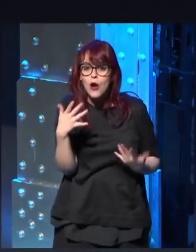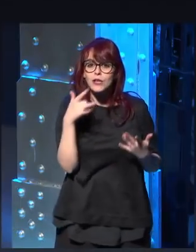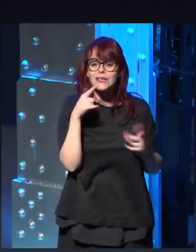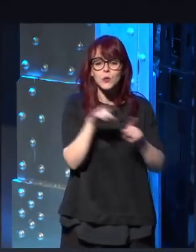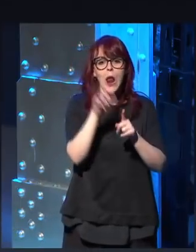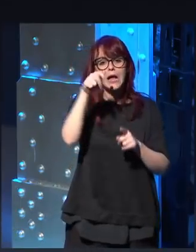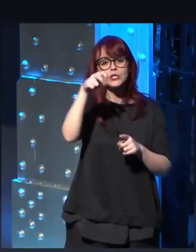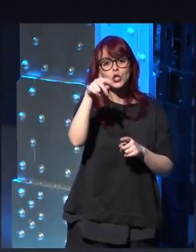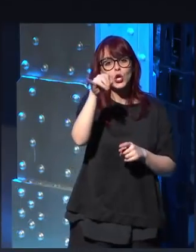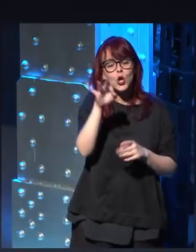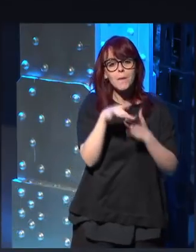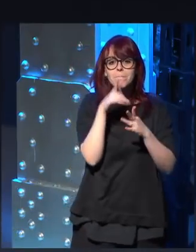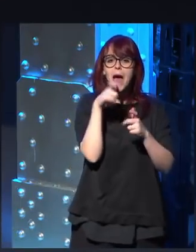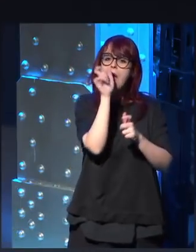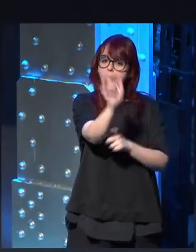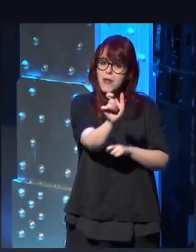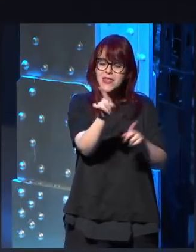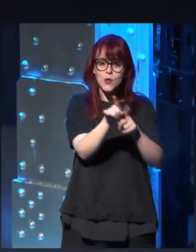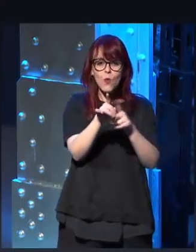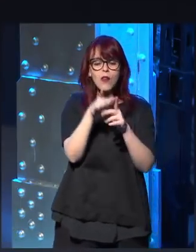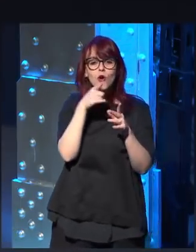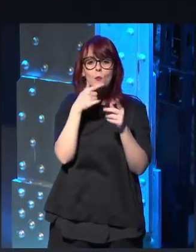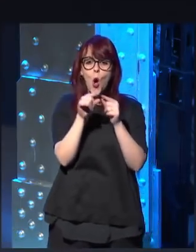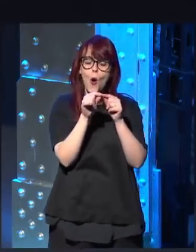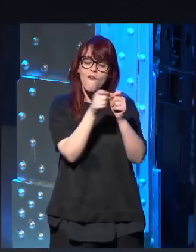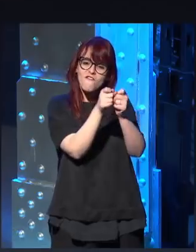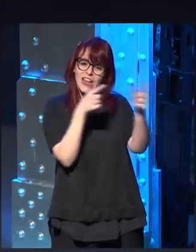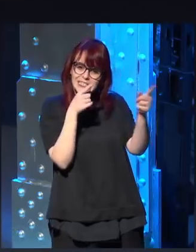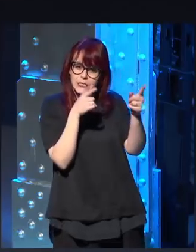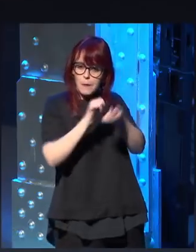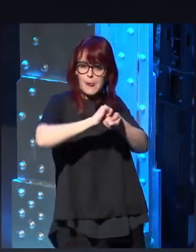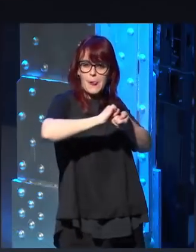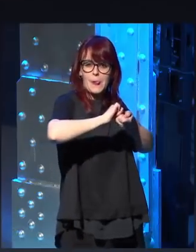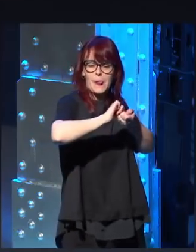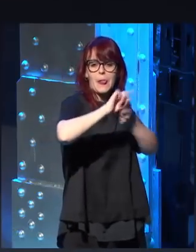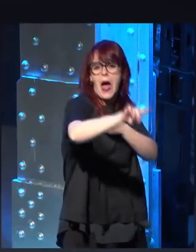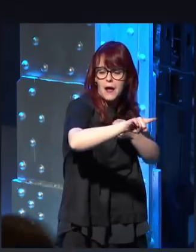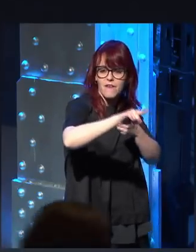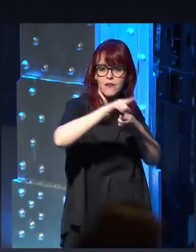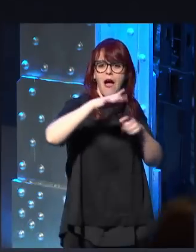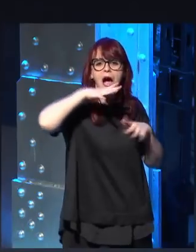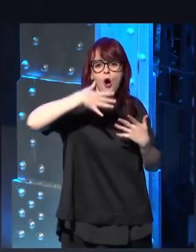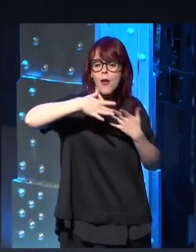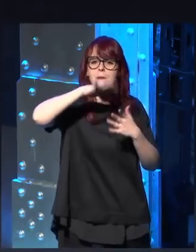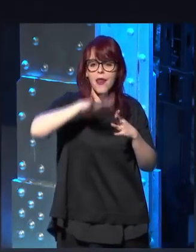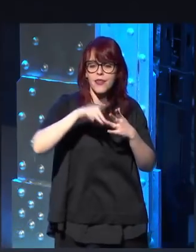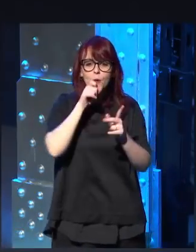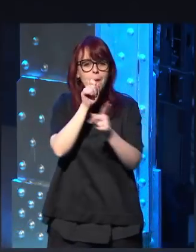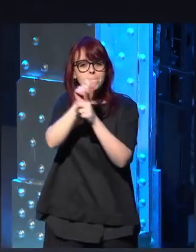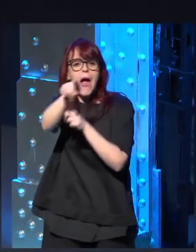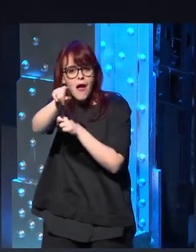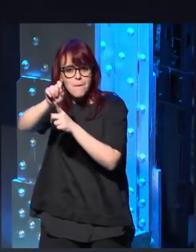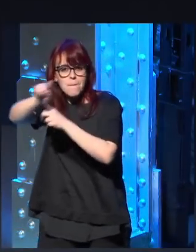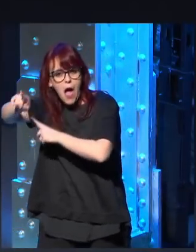como Antonio que no utilizan la palabra como bala o como flecha, que es como desgraciadamente se está utilizando mucho, ¿no?